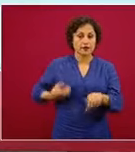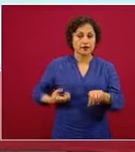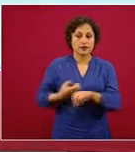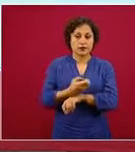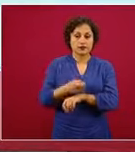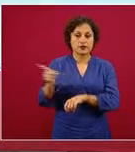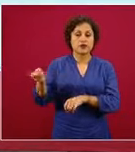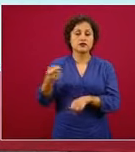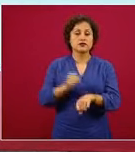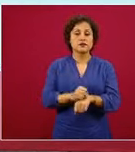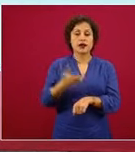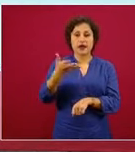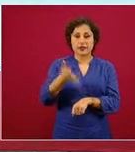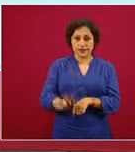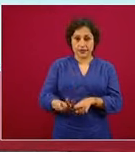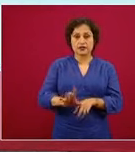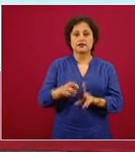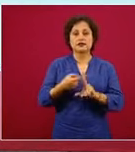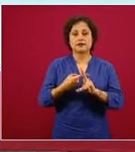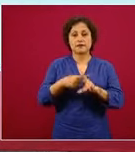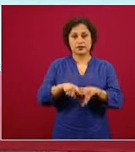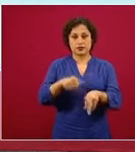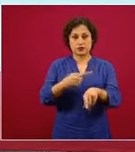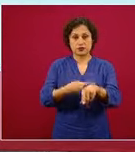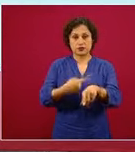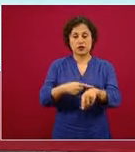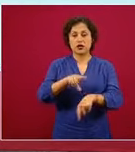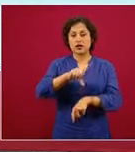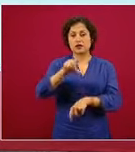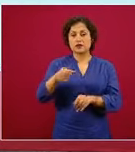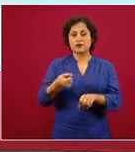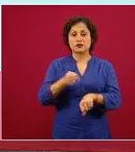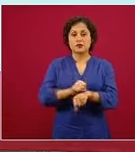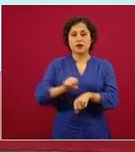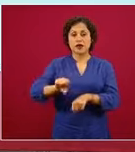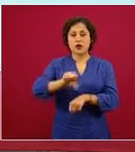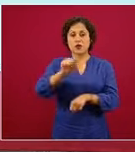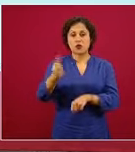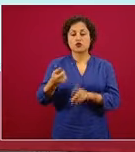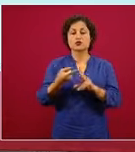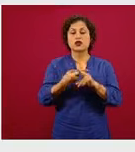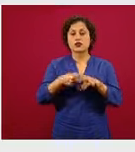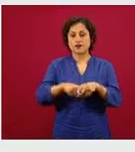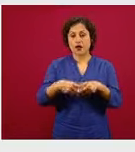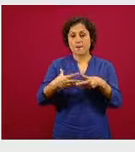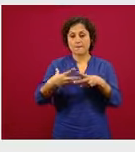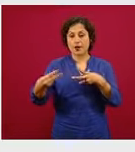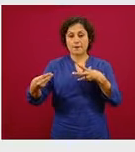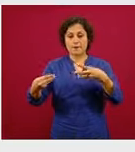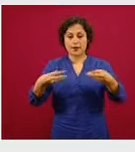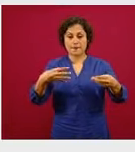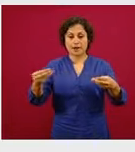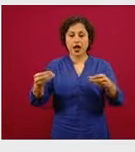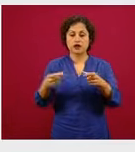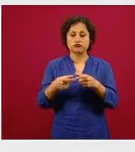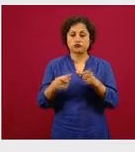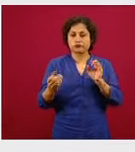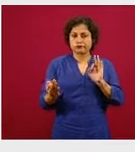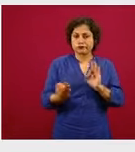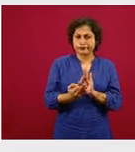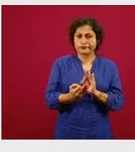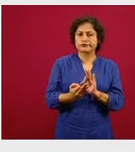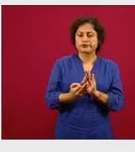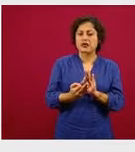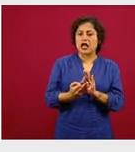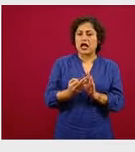semana 10 tenían el primer caso. La semana 11 empieza una transmisión que se mantiene prácticamente cercanos al